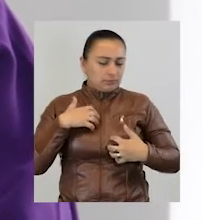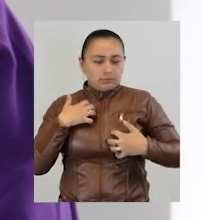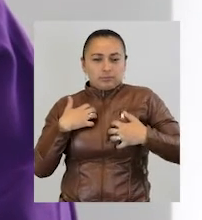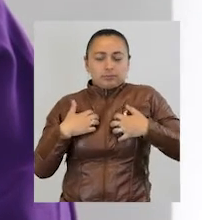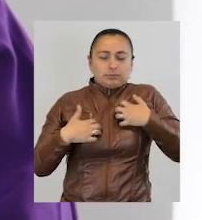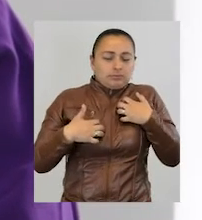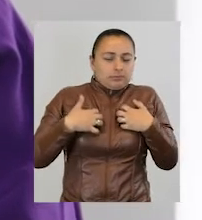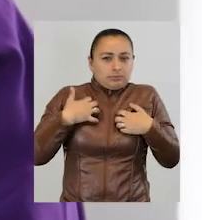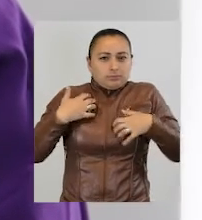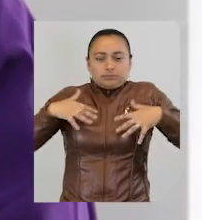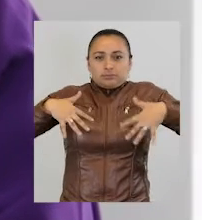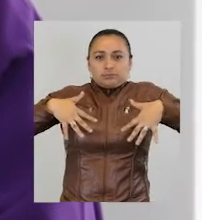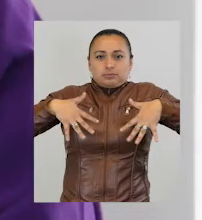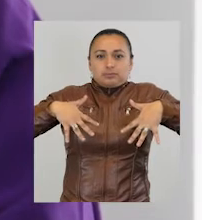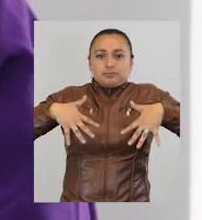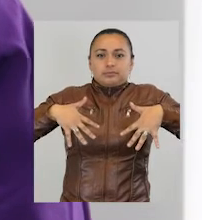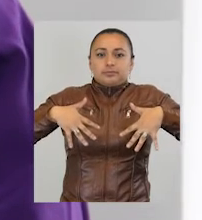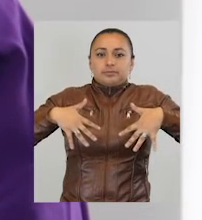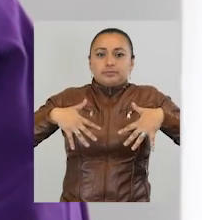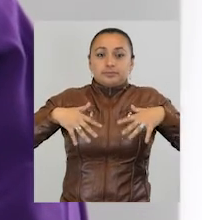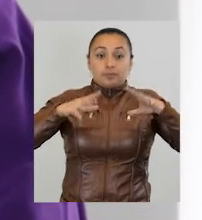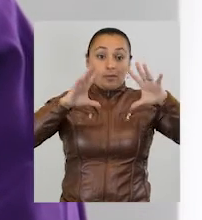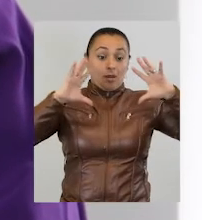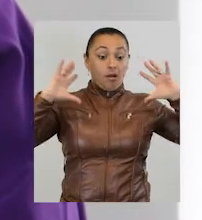nube, se llenaron de miedo.